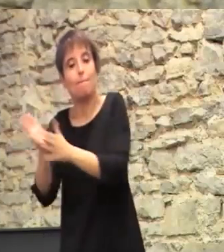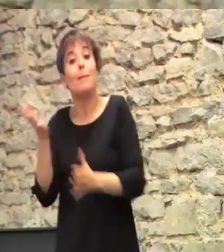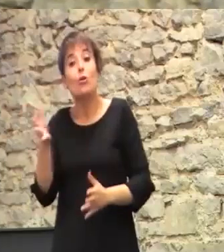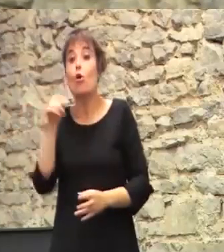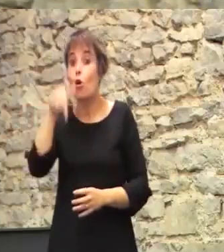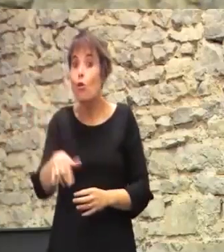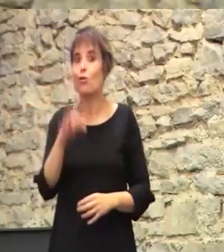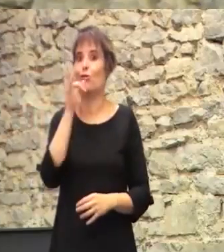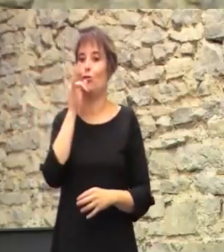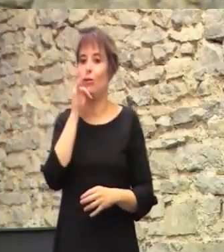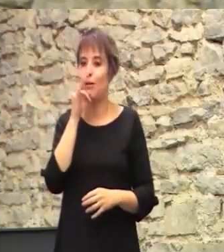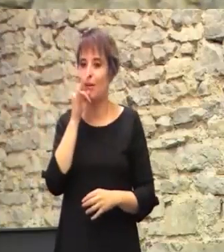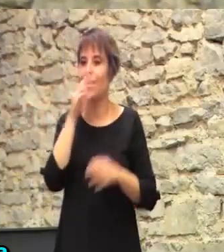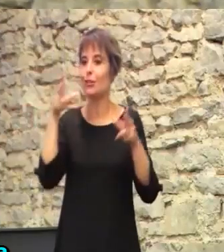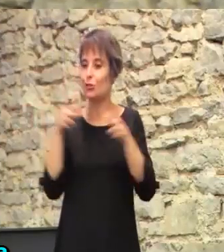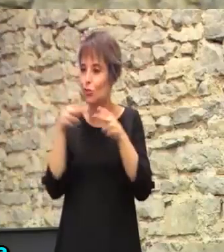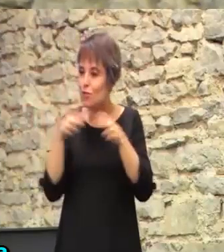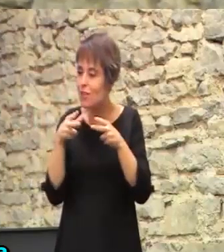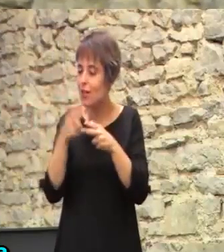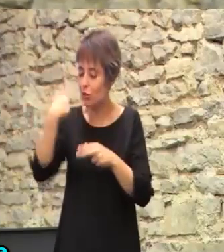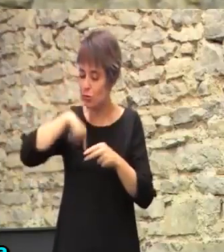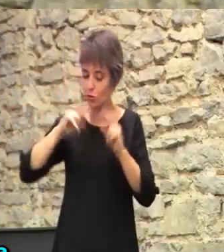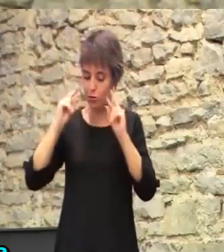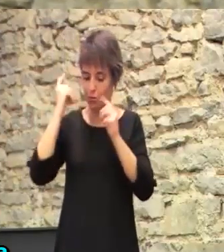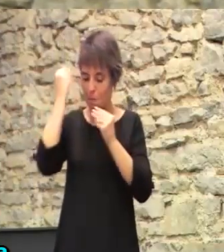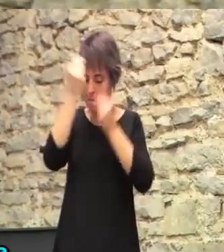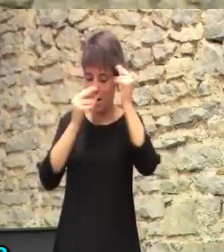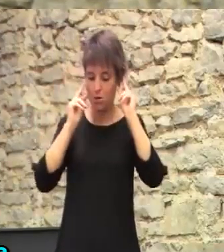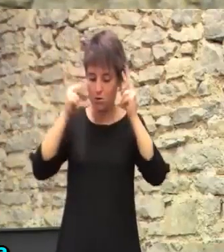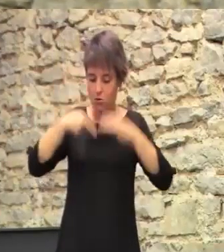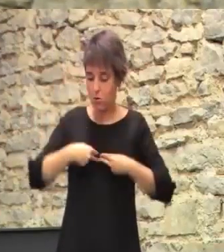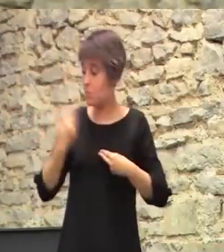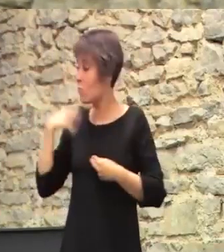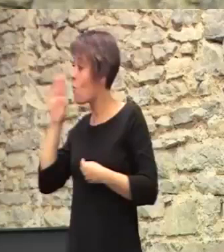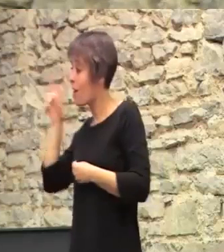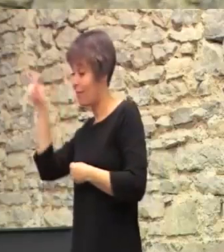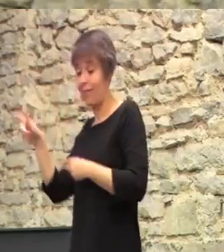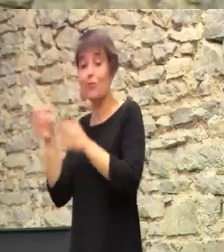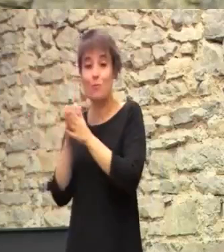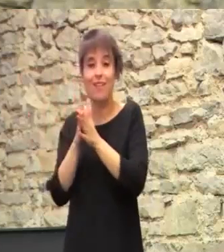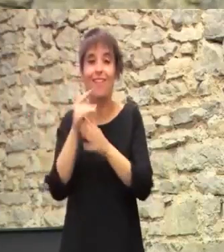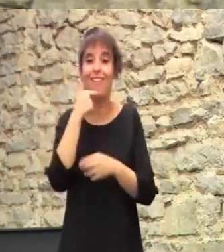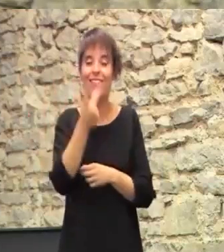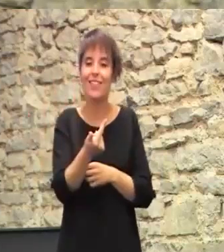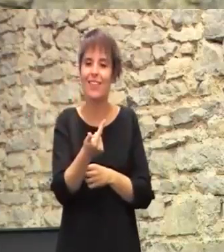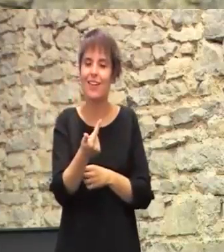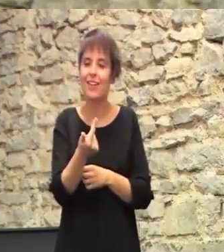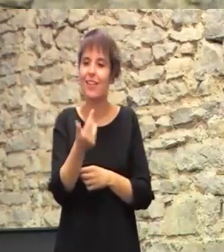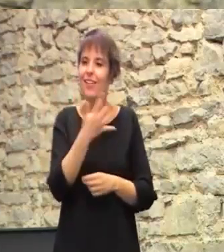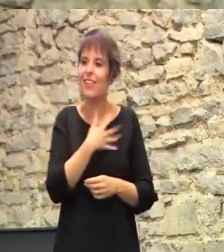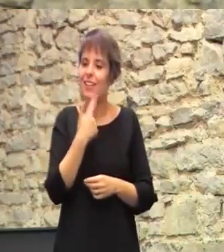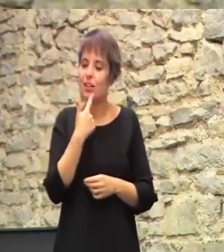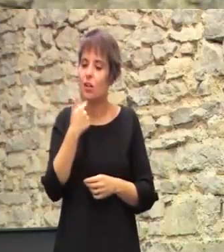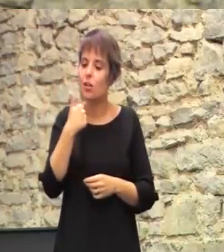muchas mujeres tendríamos que preguntarnos todos esto qué preguntas que sea begoña en cuanto a que realmente